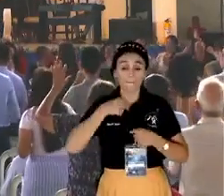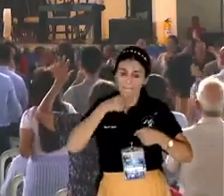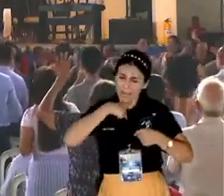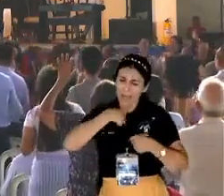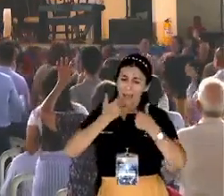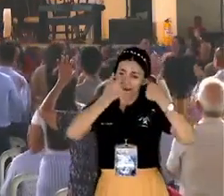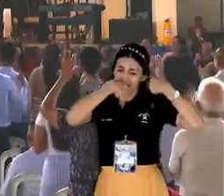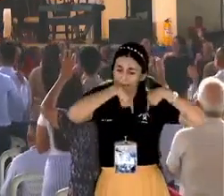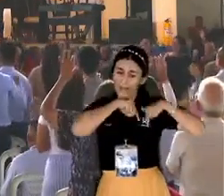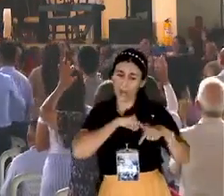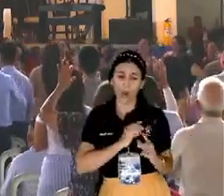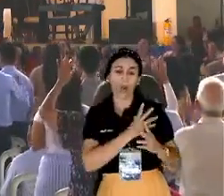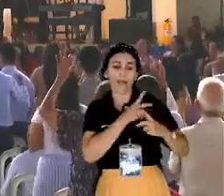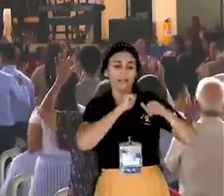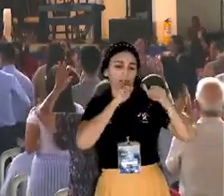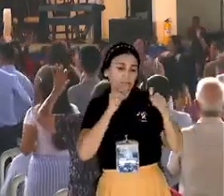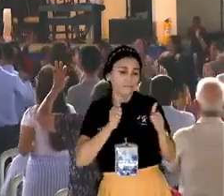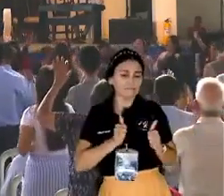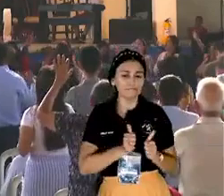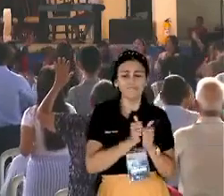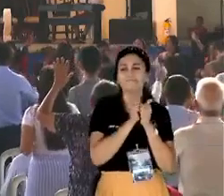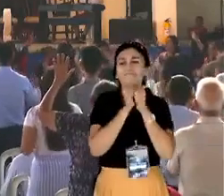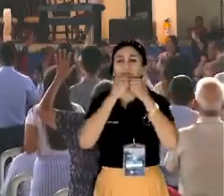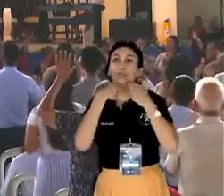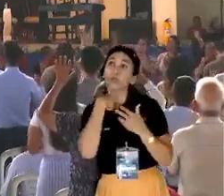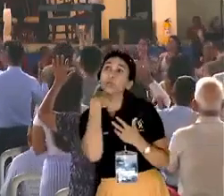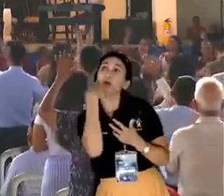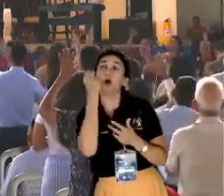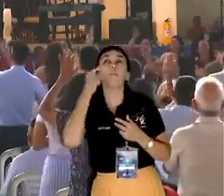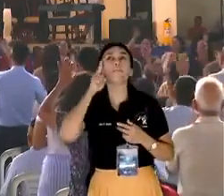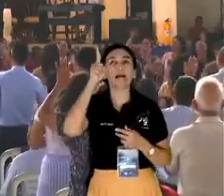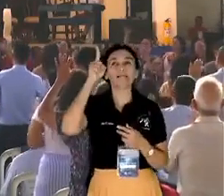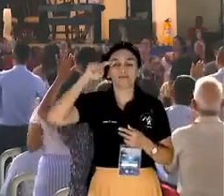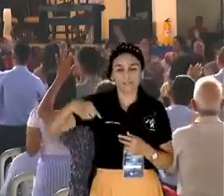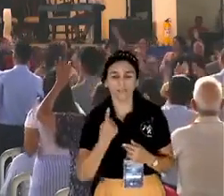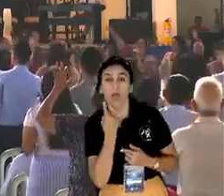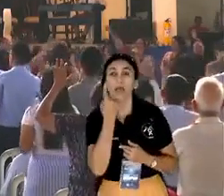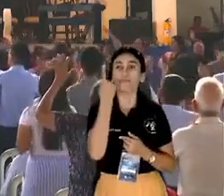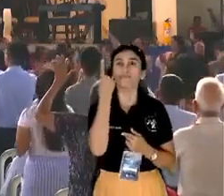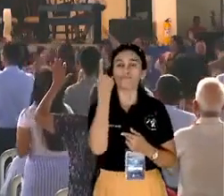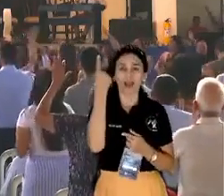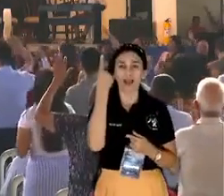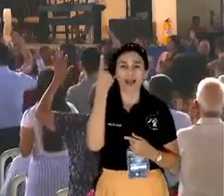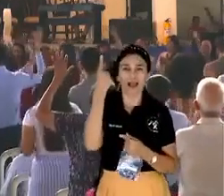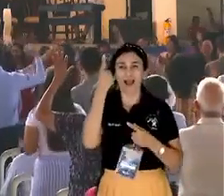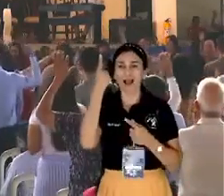mi alma, de mi corazón. Por eso yo digo, Jesucristo es